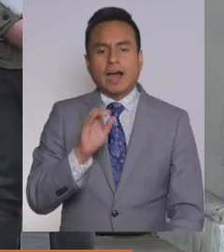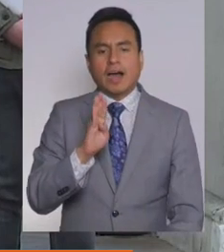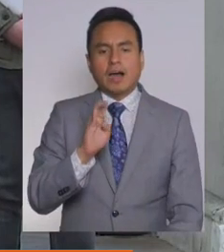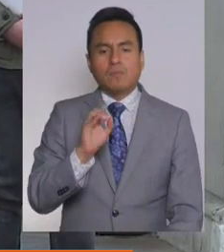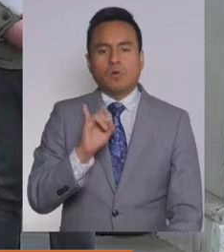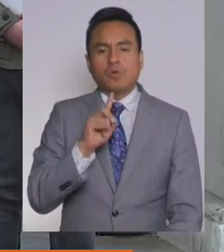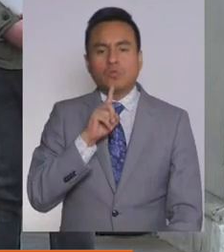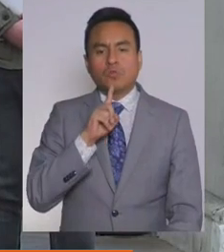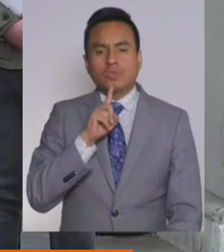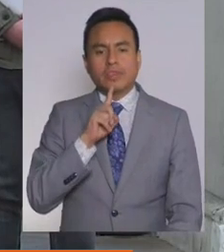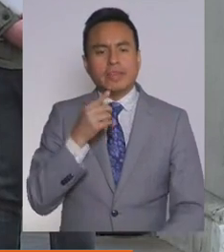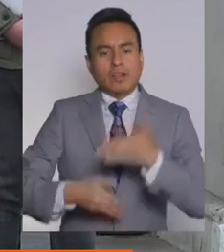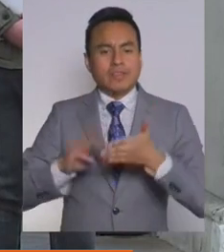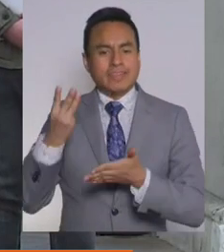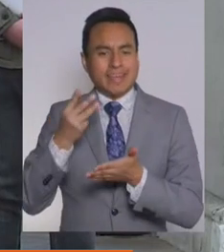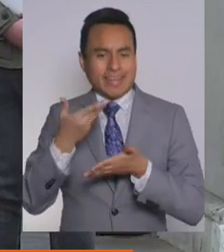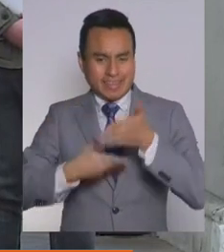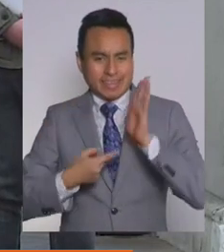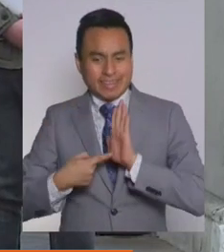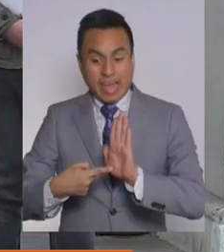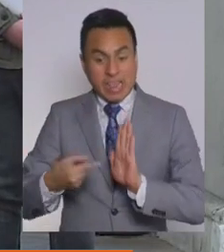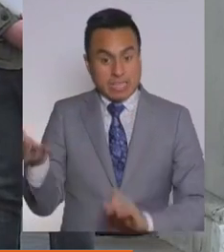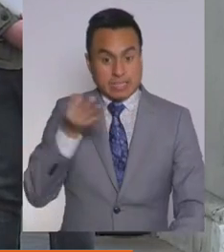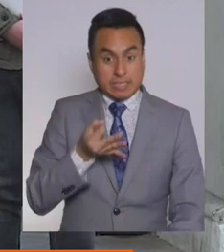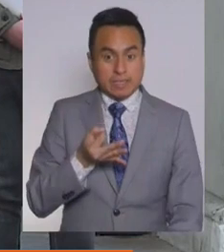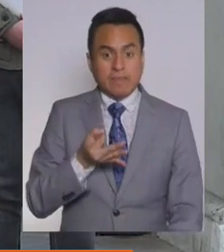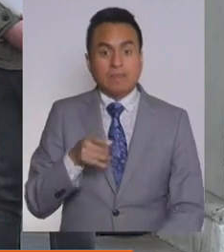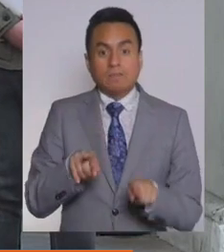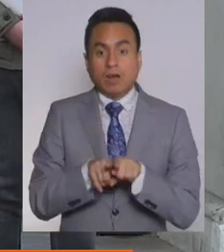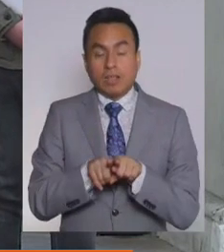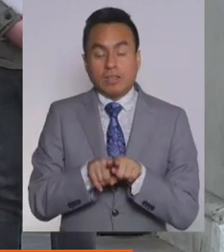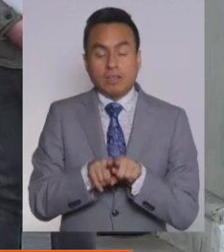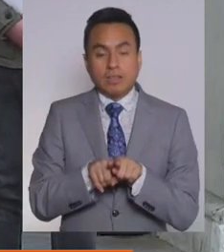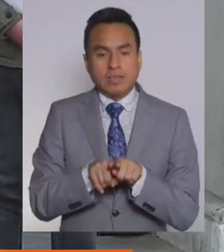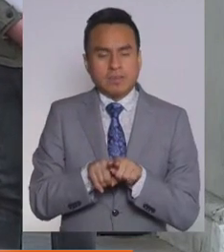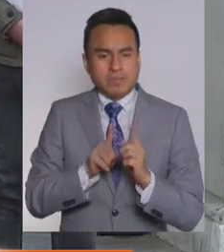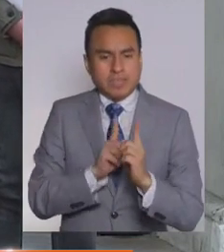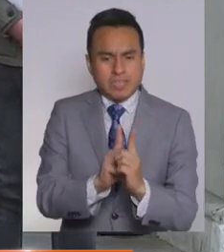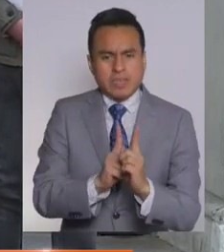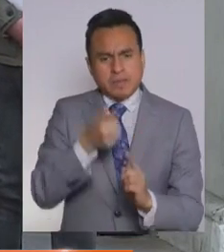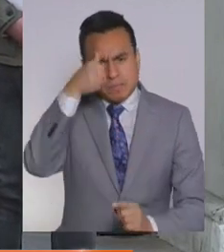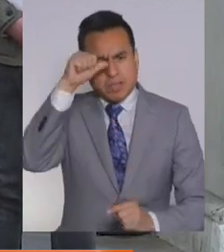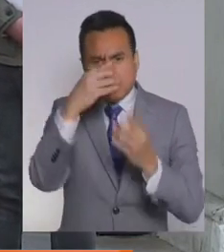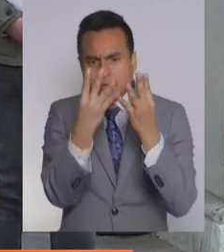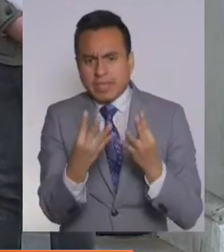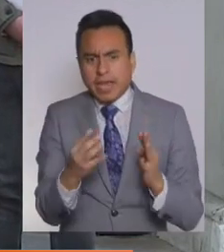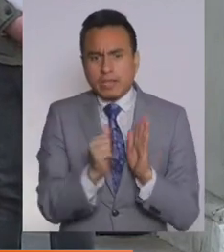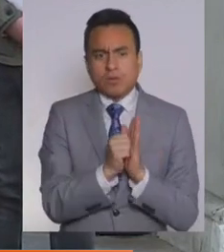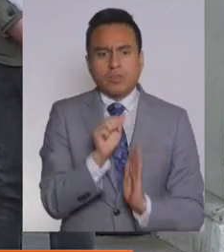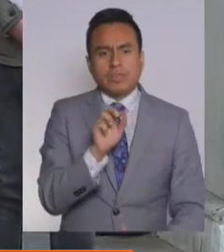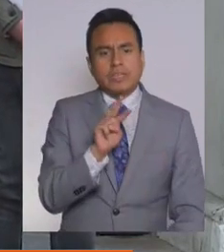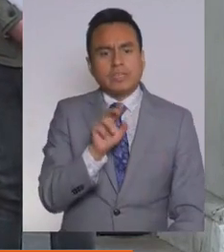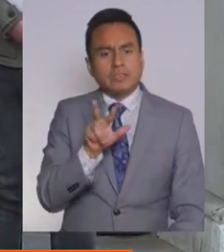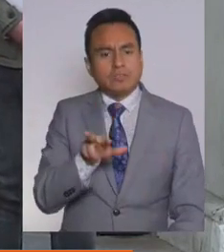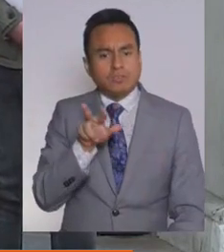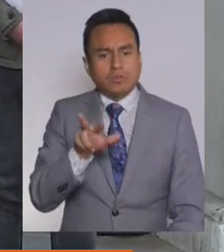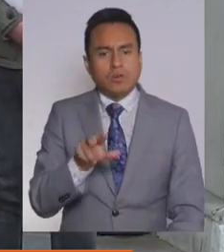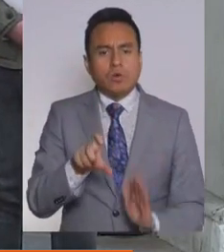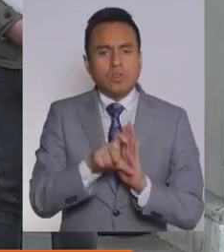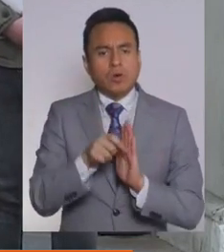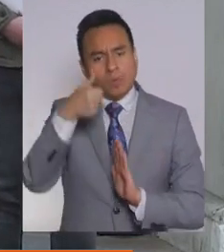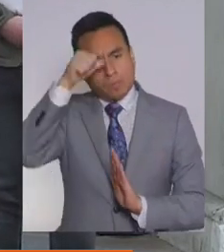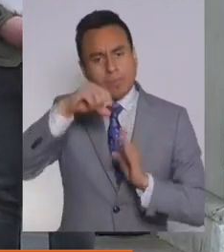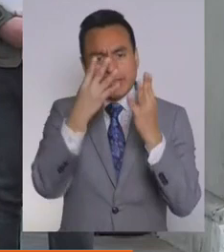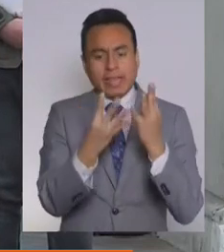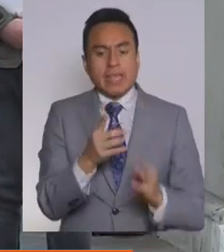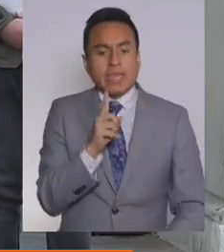La Tercera. Él mencionó que van a tener que perseguir penalmente bajo el artículo 318 del Código Penal a